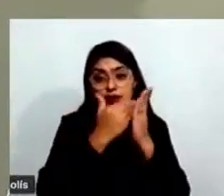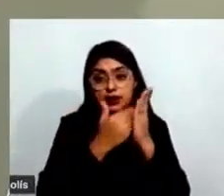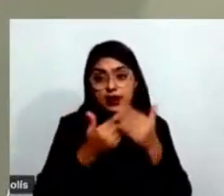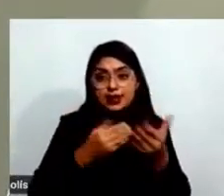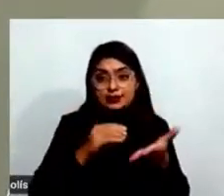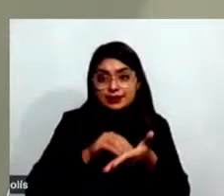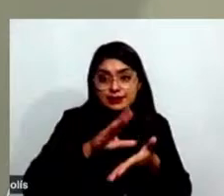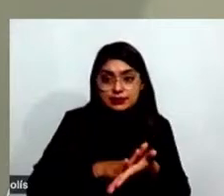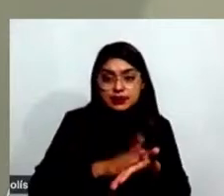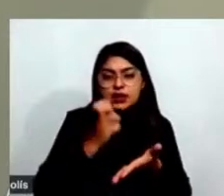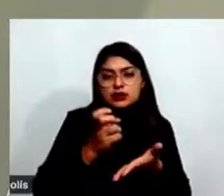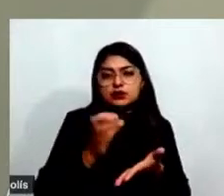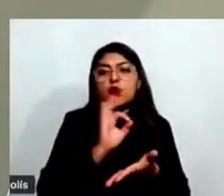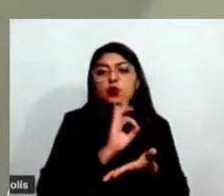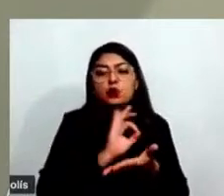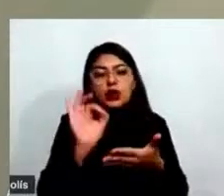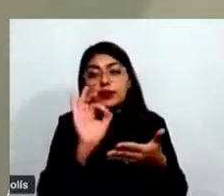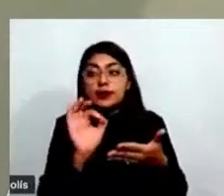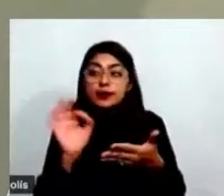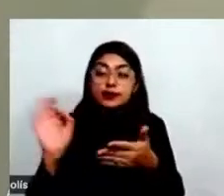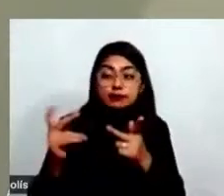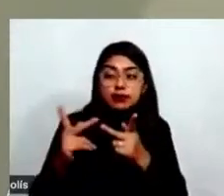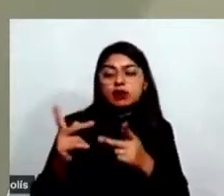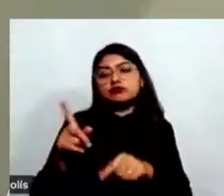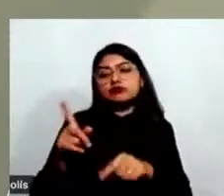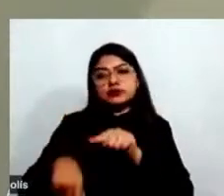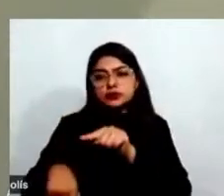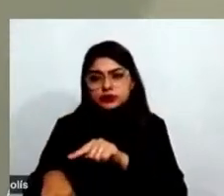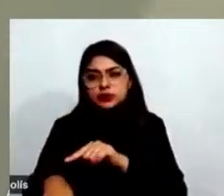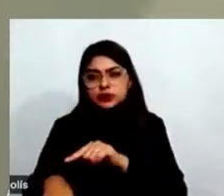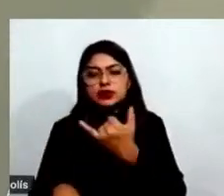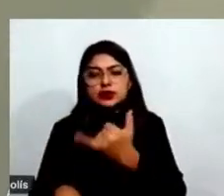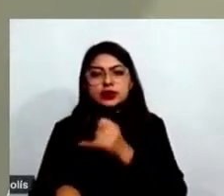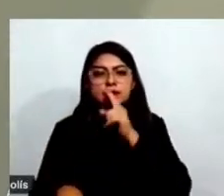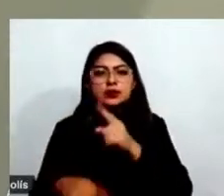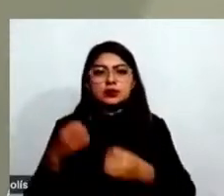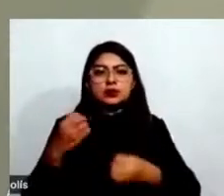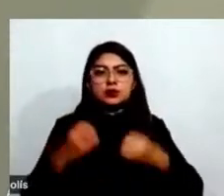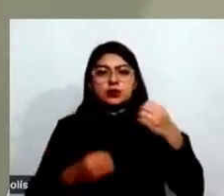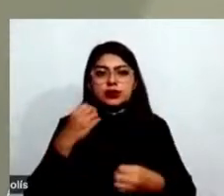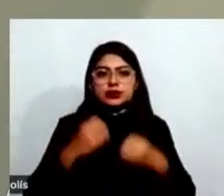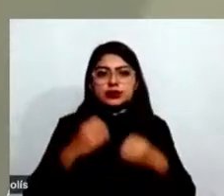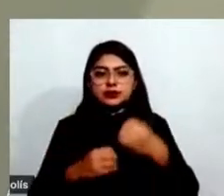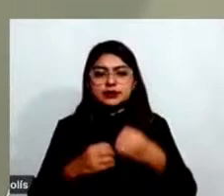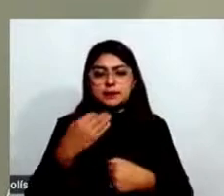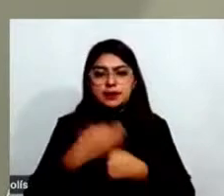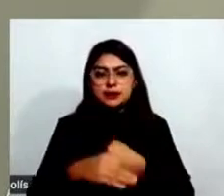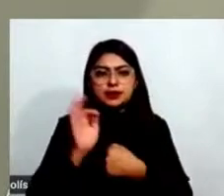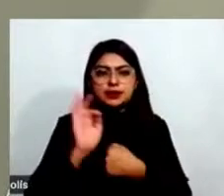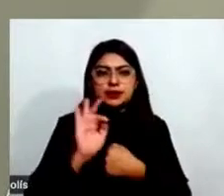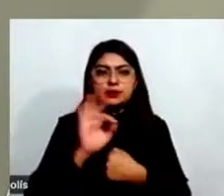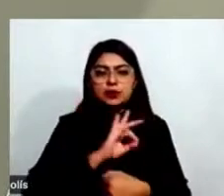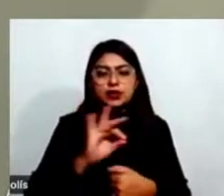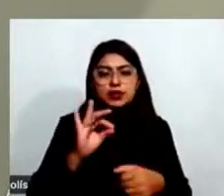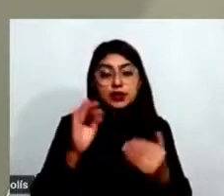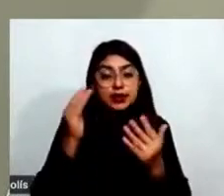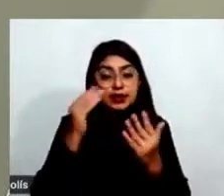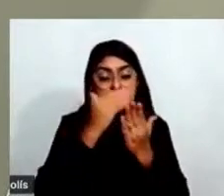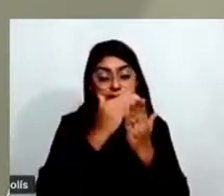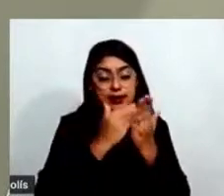lugar, un juez de carrera solo podía ser separado del cargo por incurrir en una de esas faltas disciplinarias, luego un debido